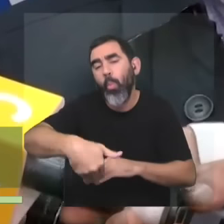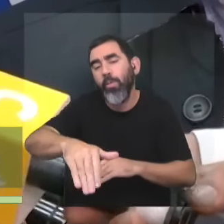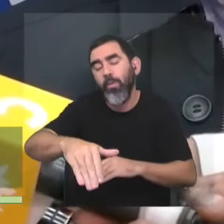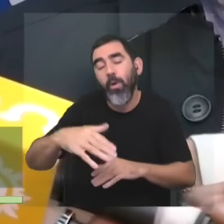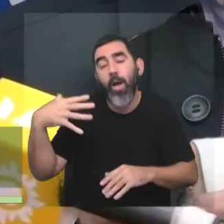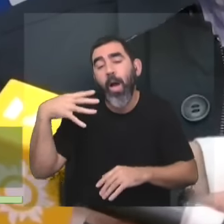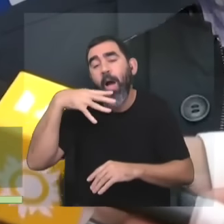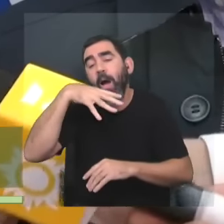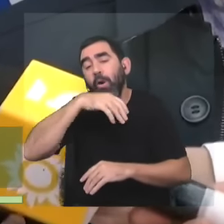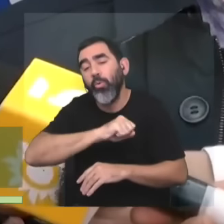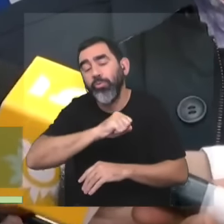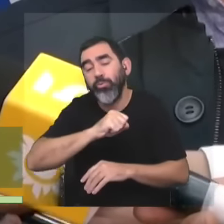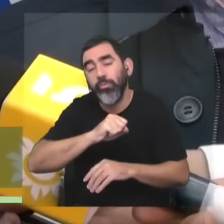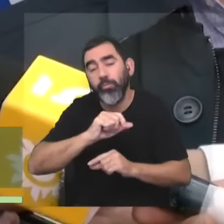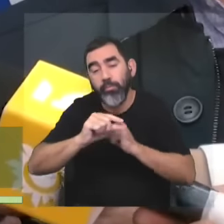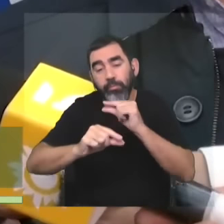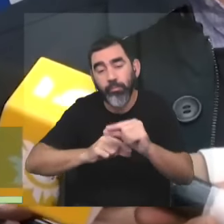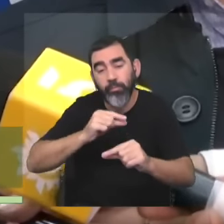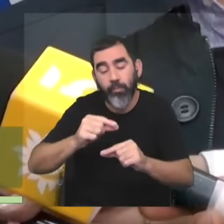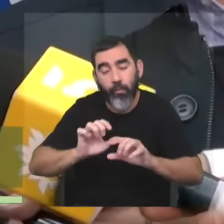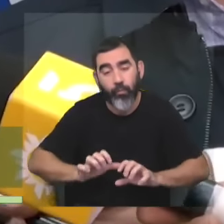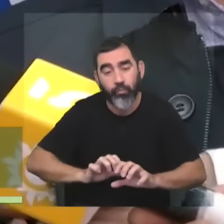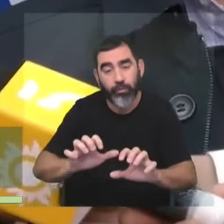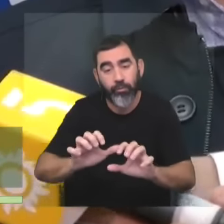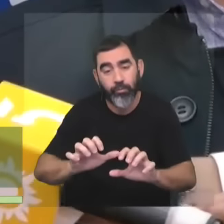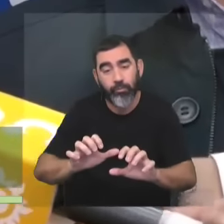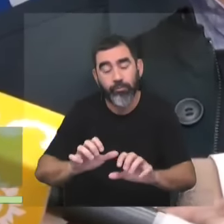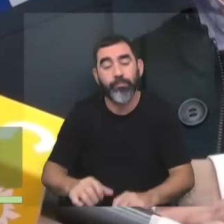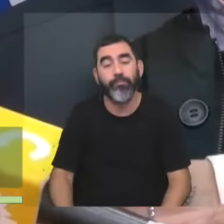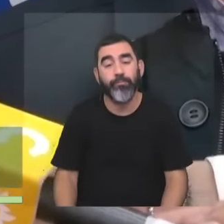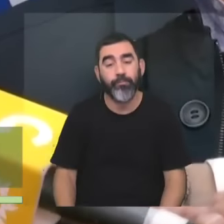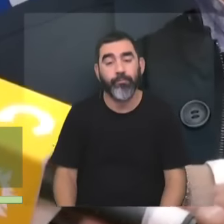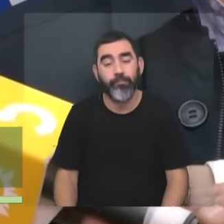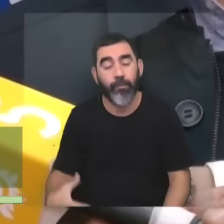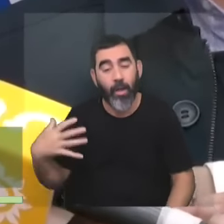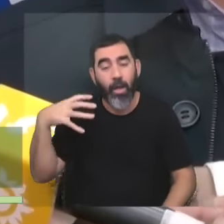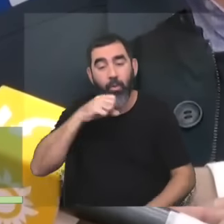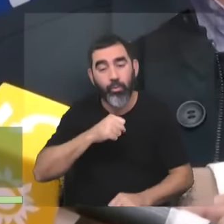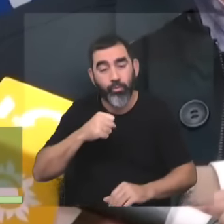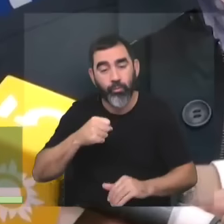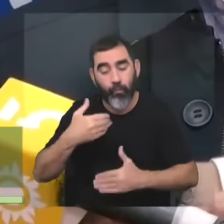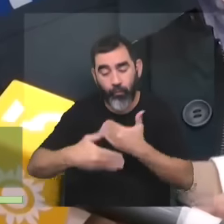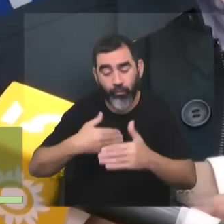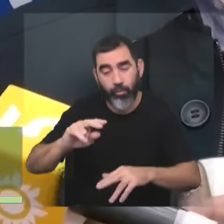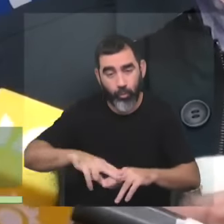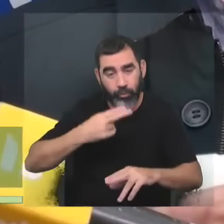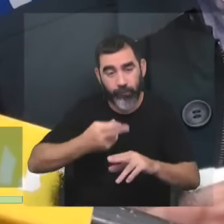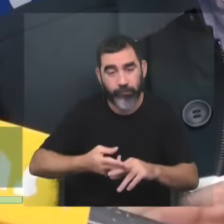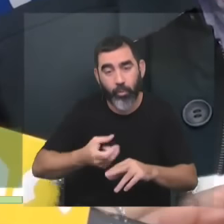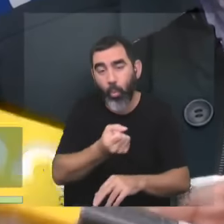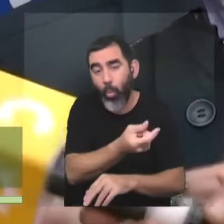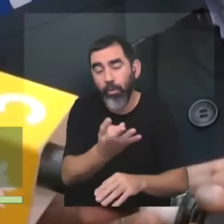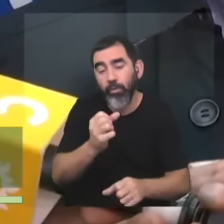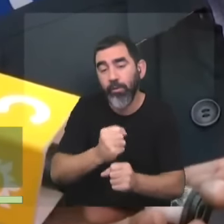en agosto empieza a reintegrarse el personal se reintegra en forma gradual pero en agosto ya empieza a estar operativa la planta Con cuántos